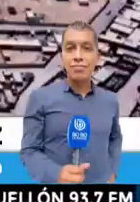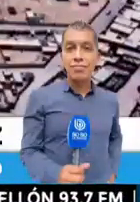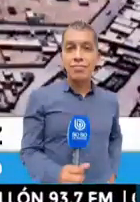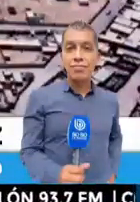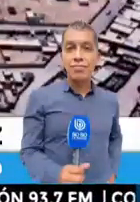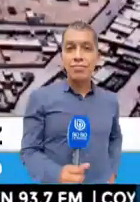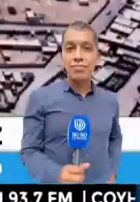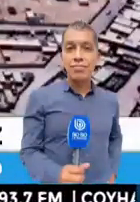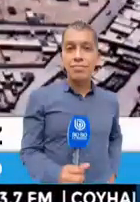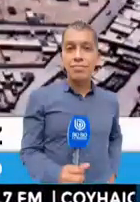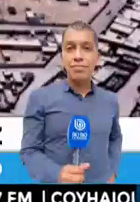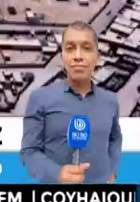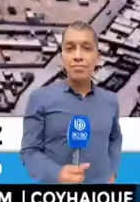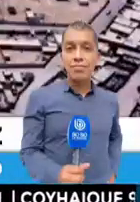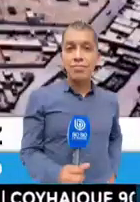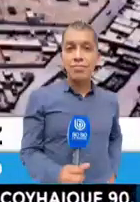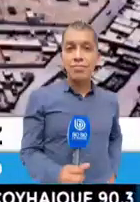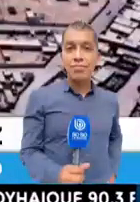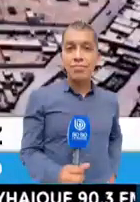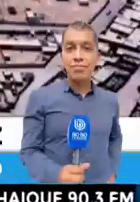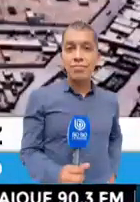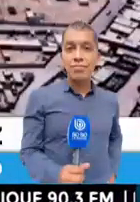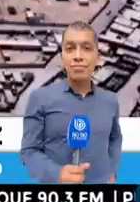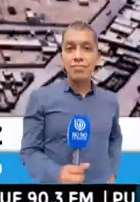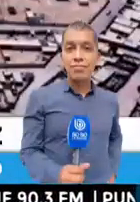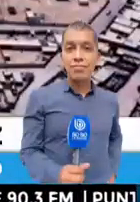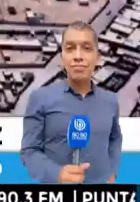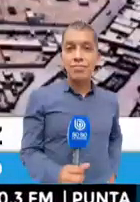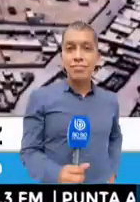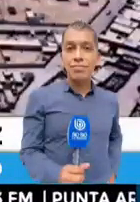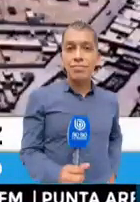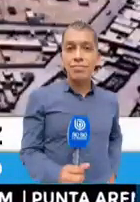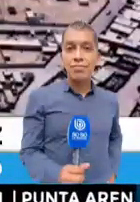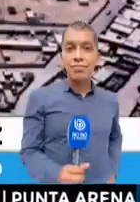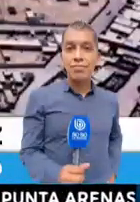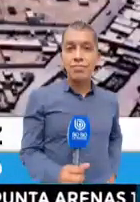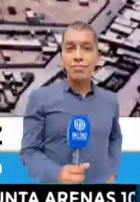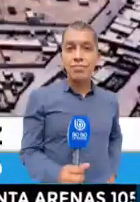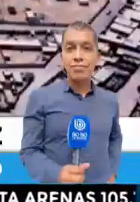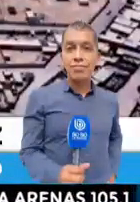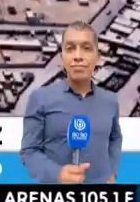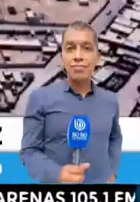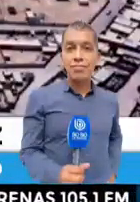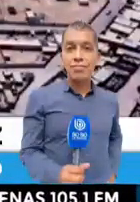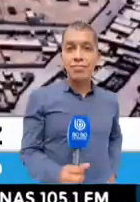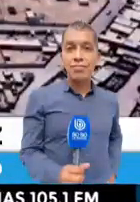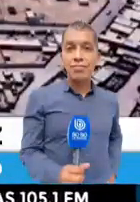acumulando en dicha comuna. En Iquique, BioBio, la radio.